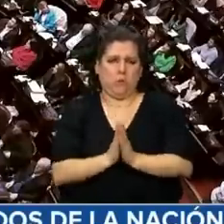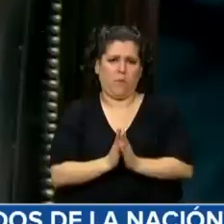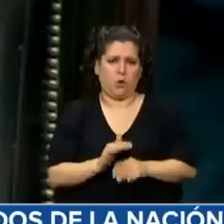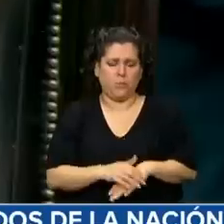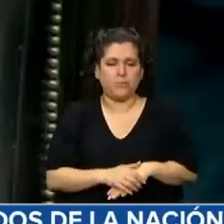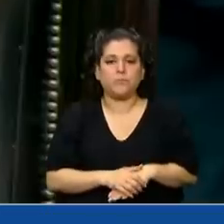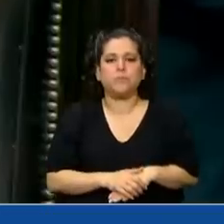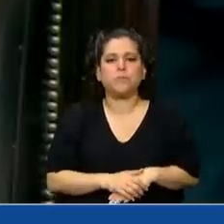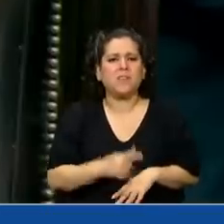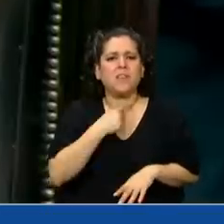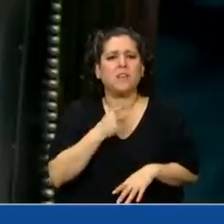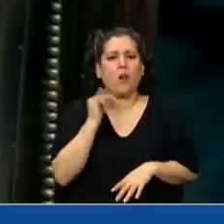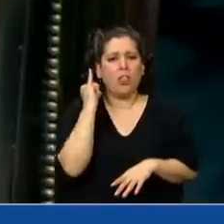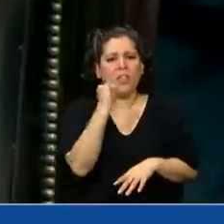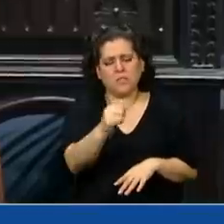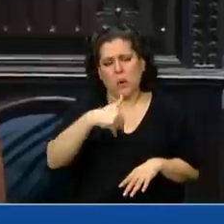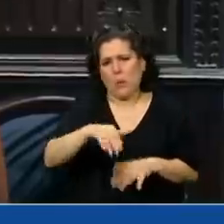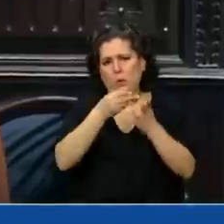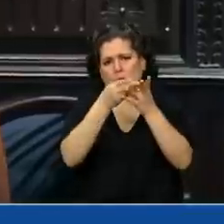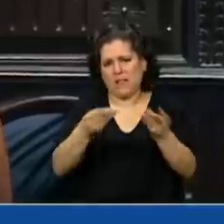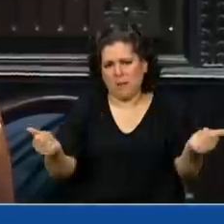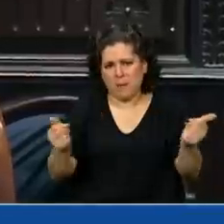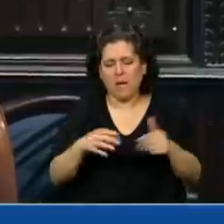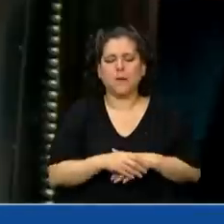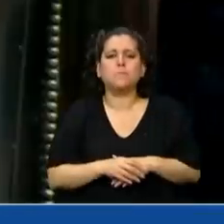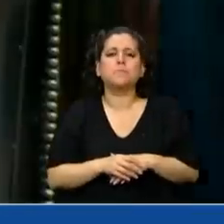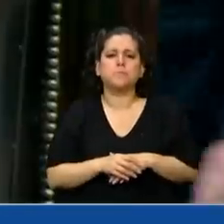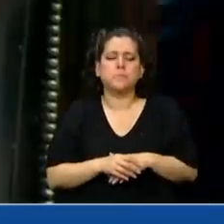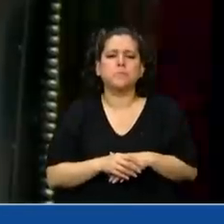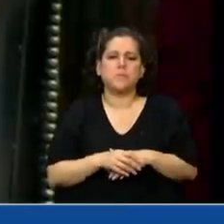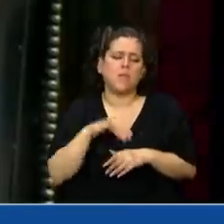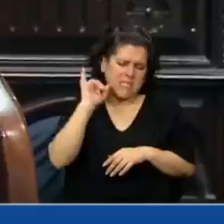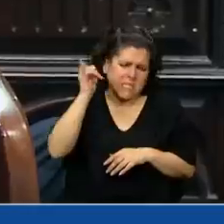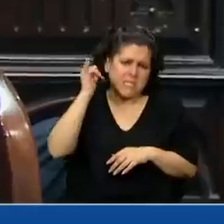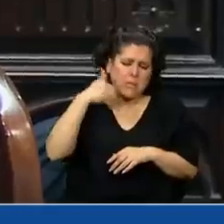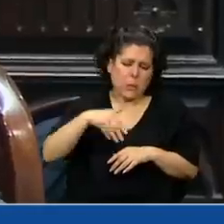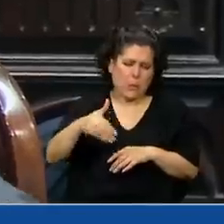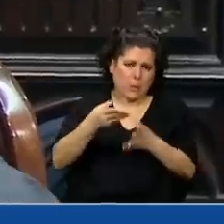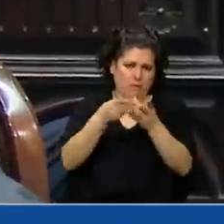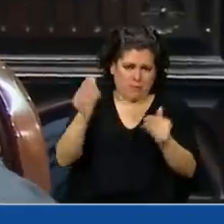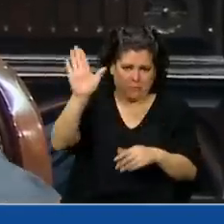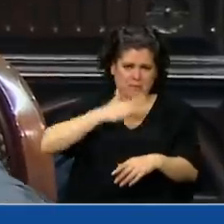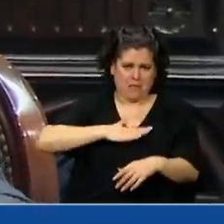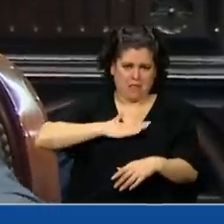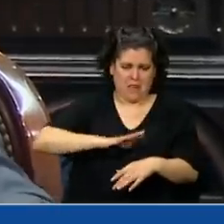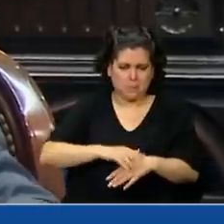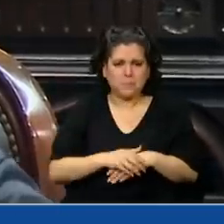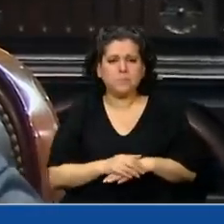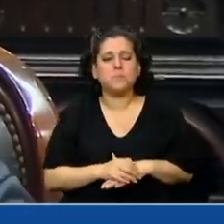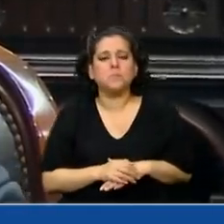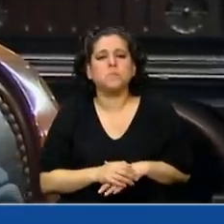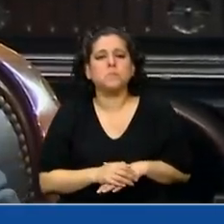Quiero decirle, señora Presidenta, ya voy a ir terminando. Vayamos redondeando. Sí, sí, vamos a redondear, tranquilo. Mire,